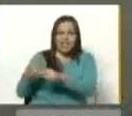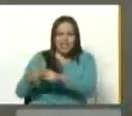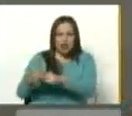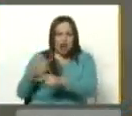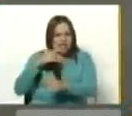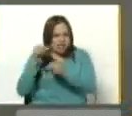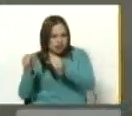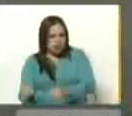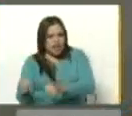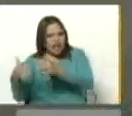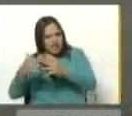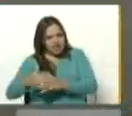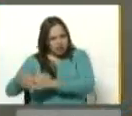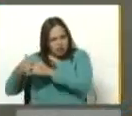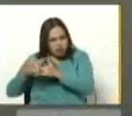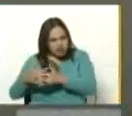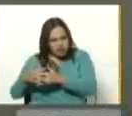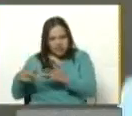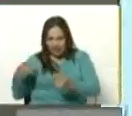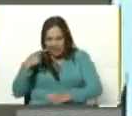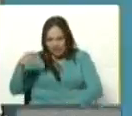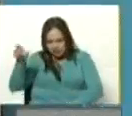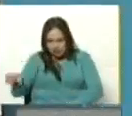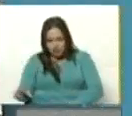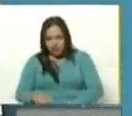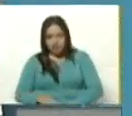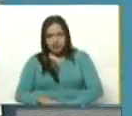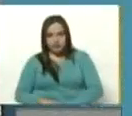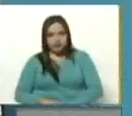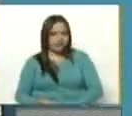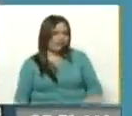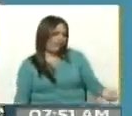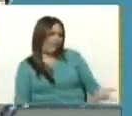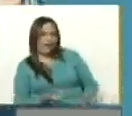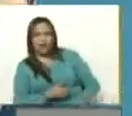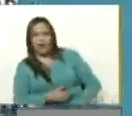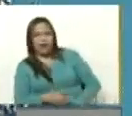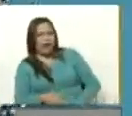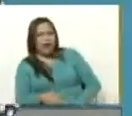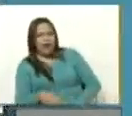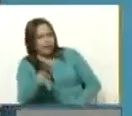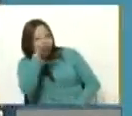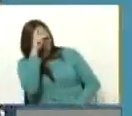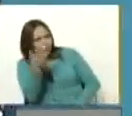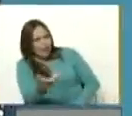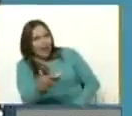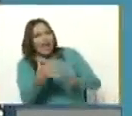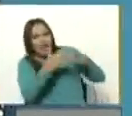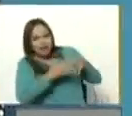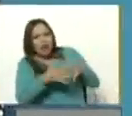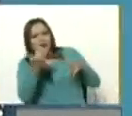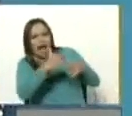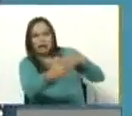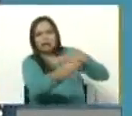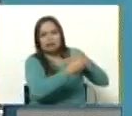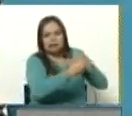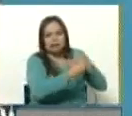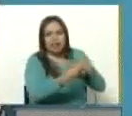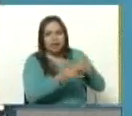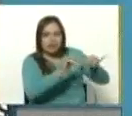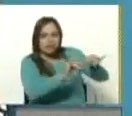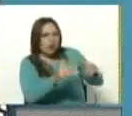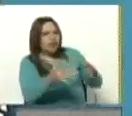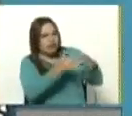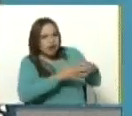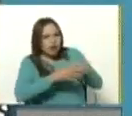seguridad de Estados Unidos? ¿Qué dice usted? Pues es ridículo. Los Estados Unidos es una amenaza de seguridad a los Estados Unidos.